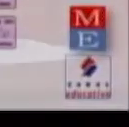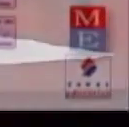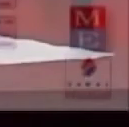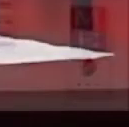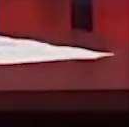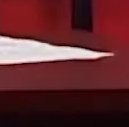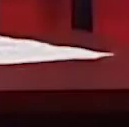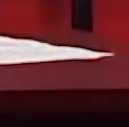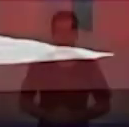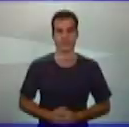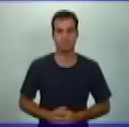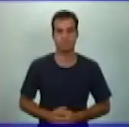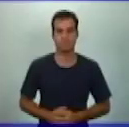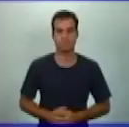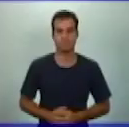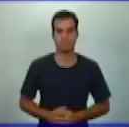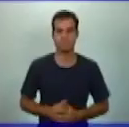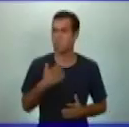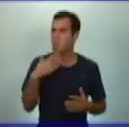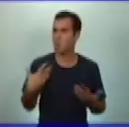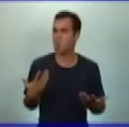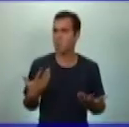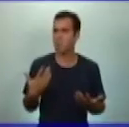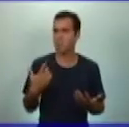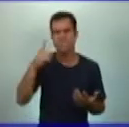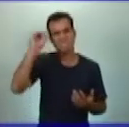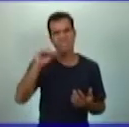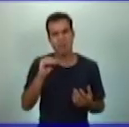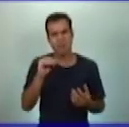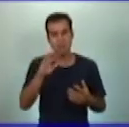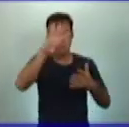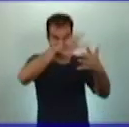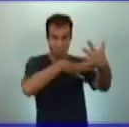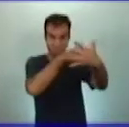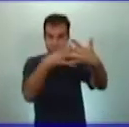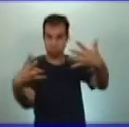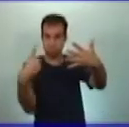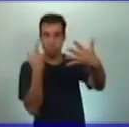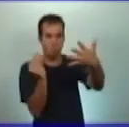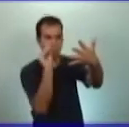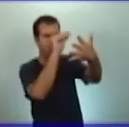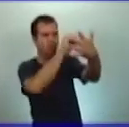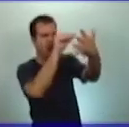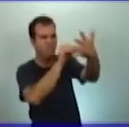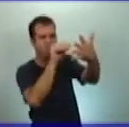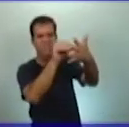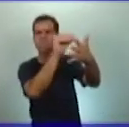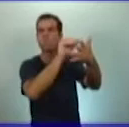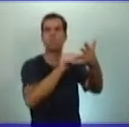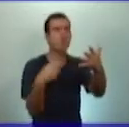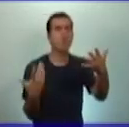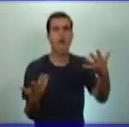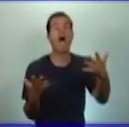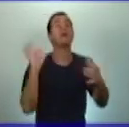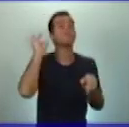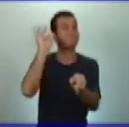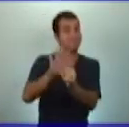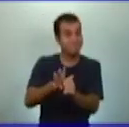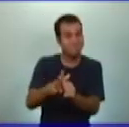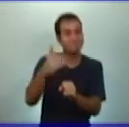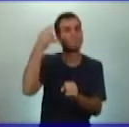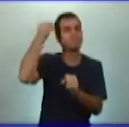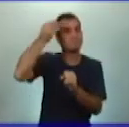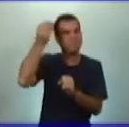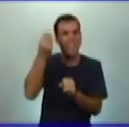Y bueno, ¿cómo conocer la ubicación de un elemento en la tabla periódica a partir de analizar la distribución